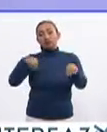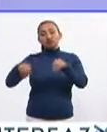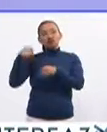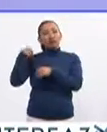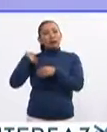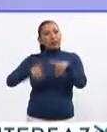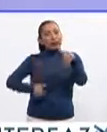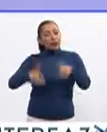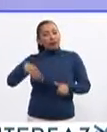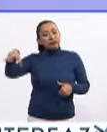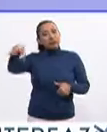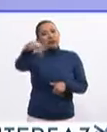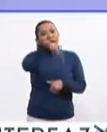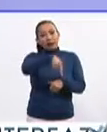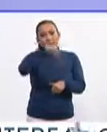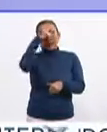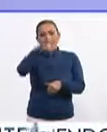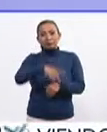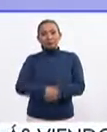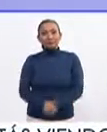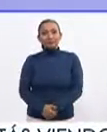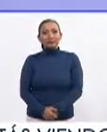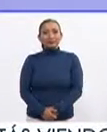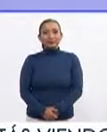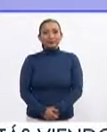movimientos teatrales aquí en México.